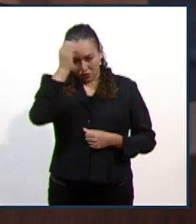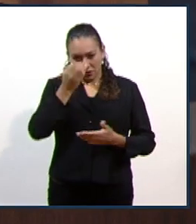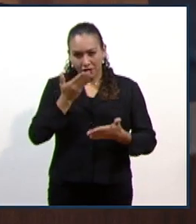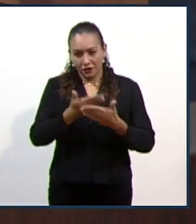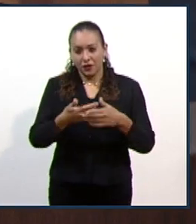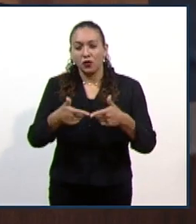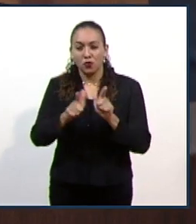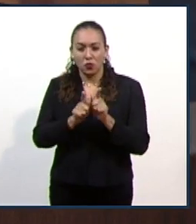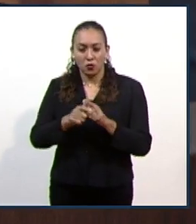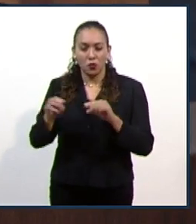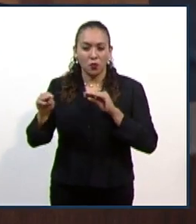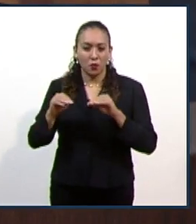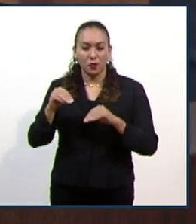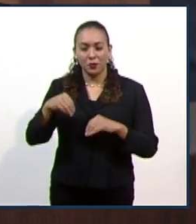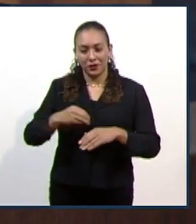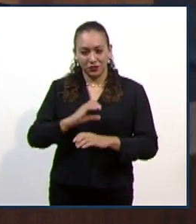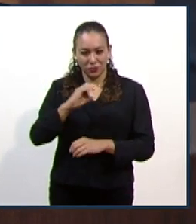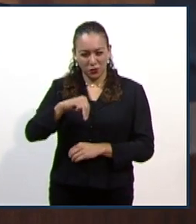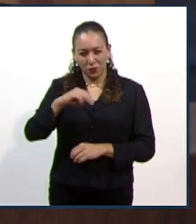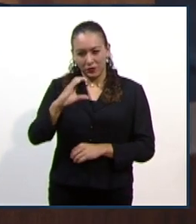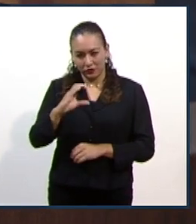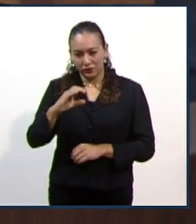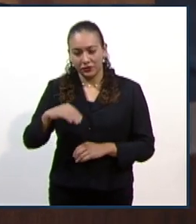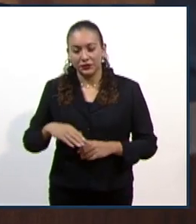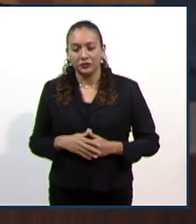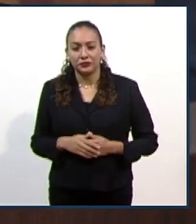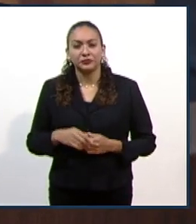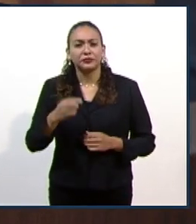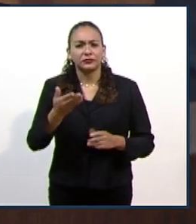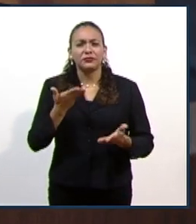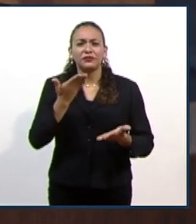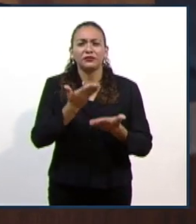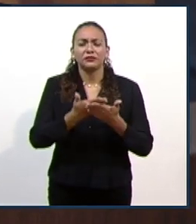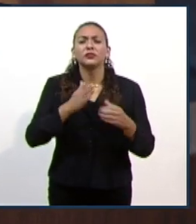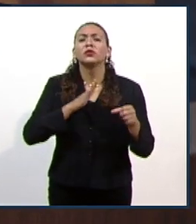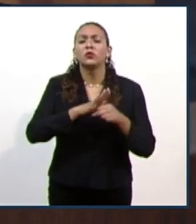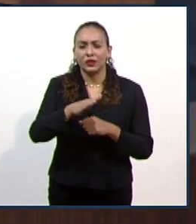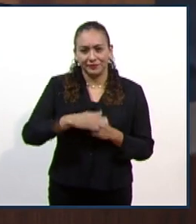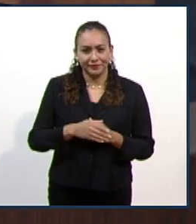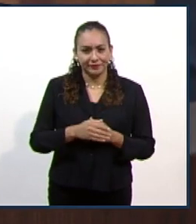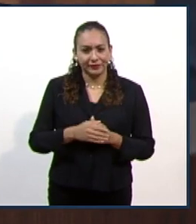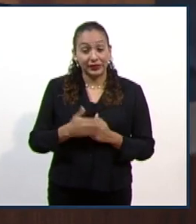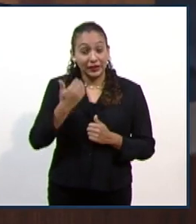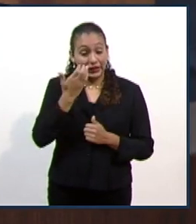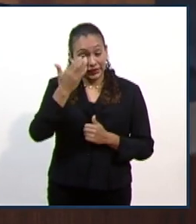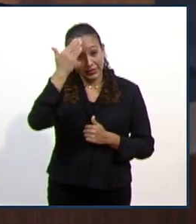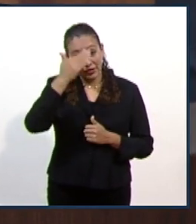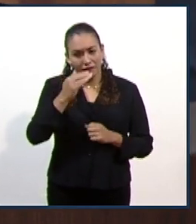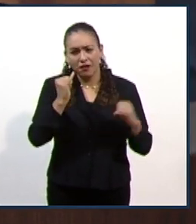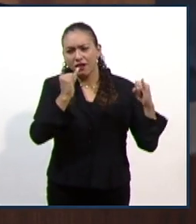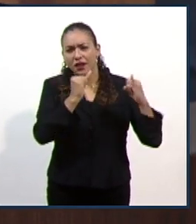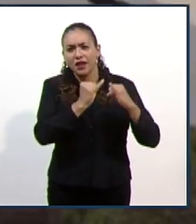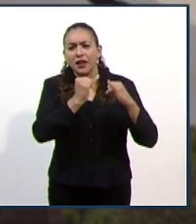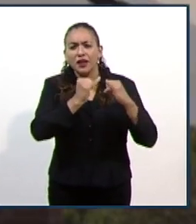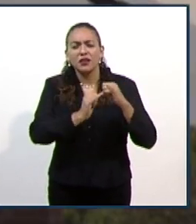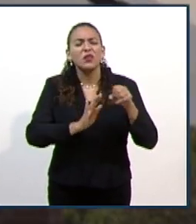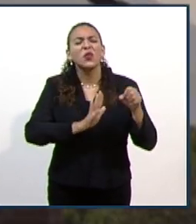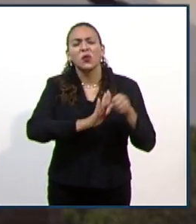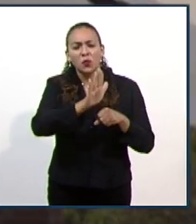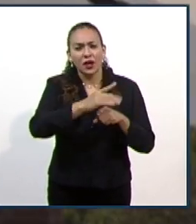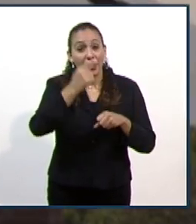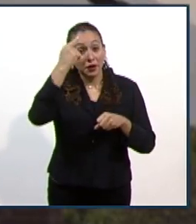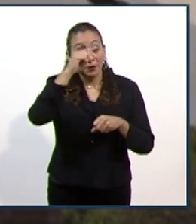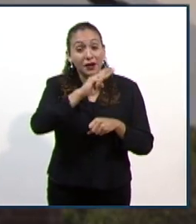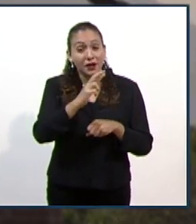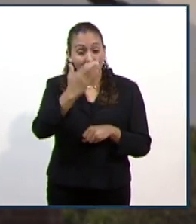Movimiento Ciudadano, en la que solicita que se defina qué órgano jurisdiccional es el competente para conocer de la solicitud de adopción